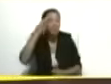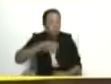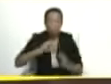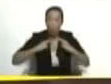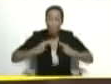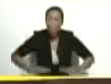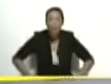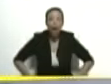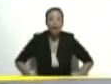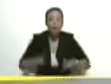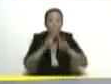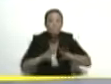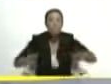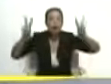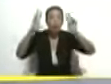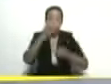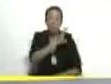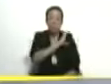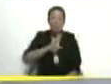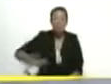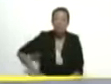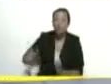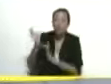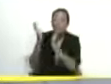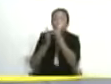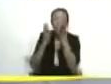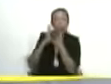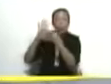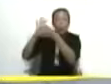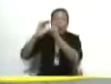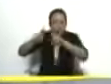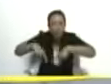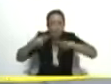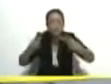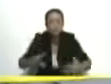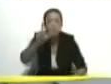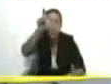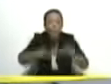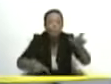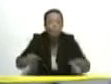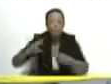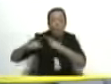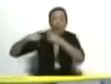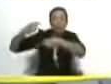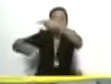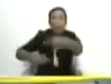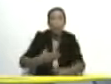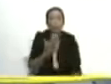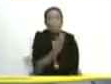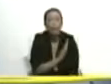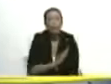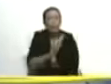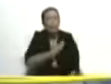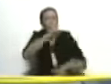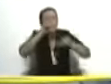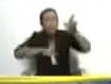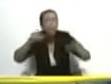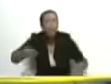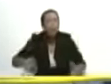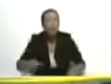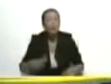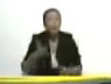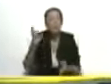humana sobre los valores de Cristo, que pretenda reivindicar todas las generaciones de mártires, desde nuestro gran